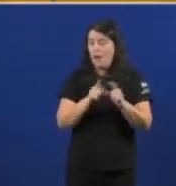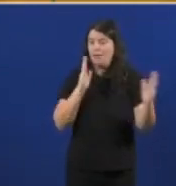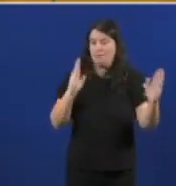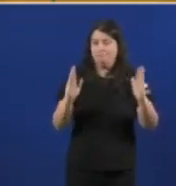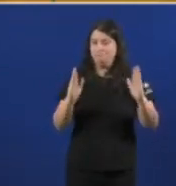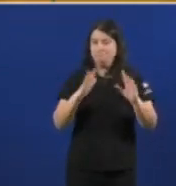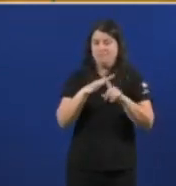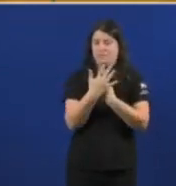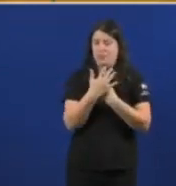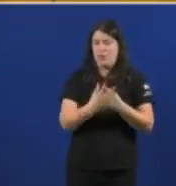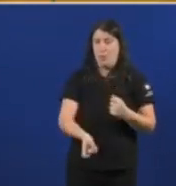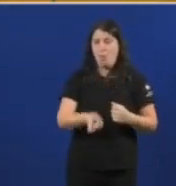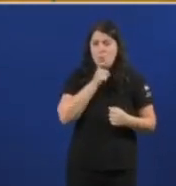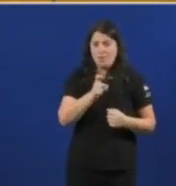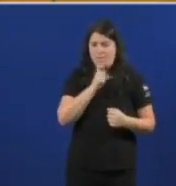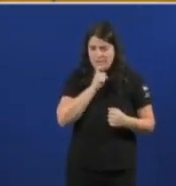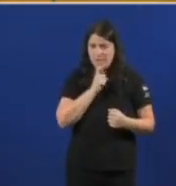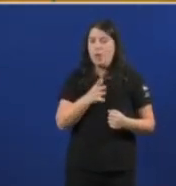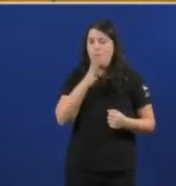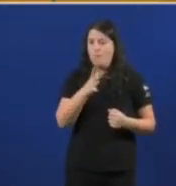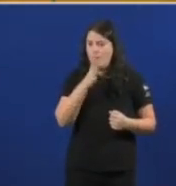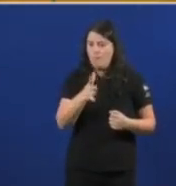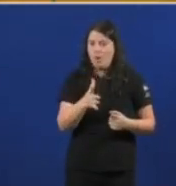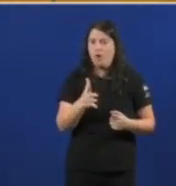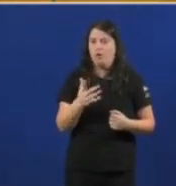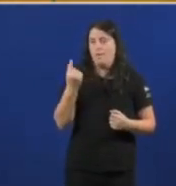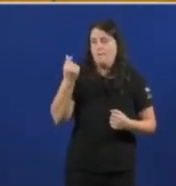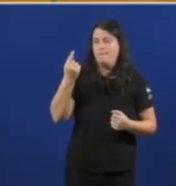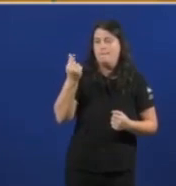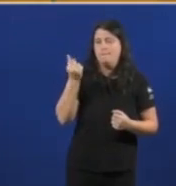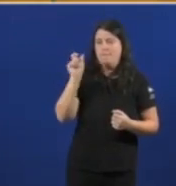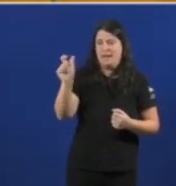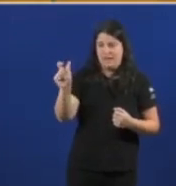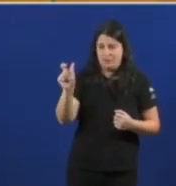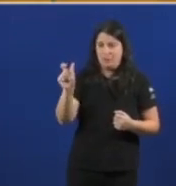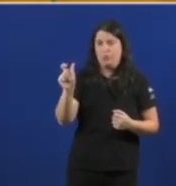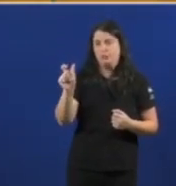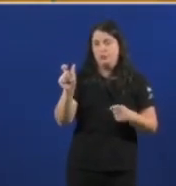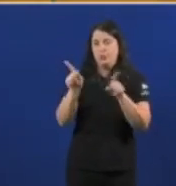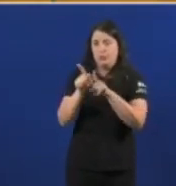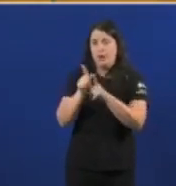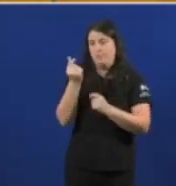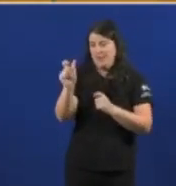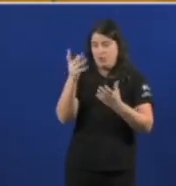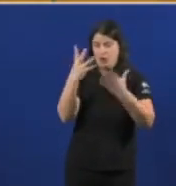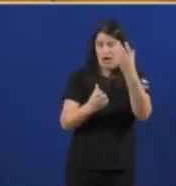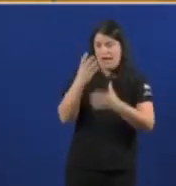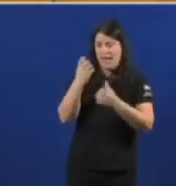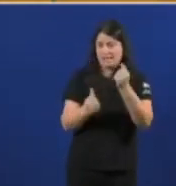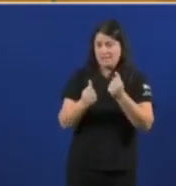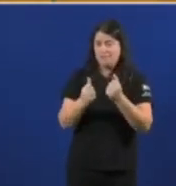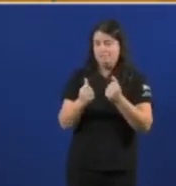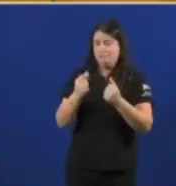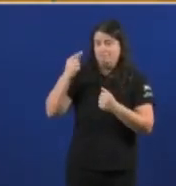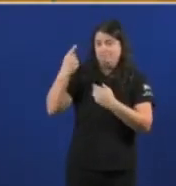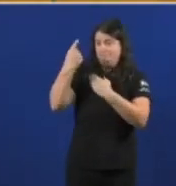situación difícil, porque xa viña soportando os prezos do leite dunha maneira